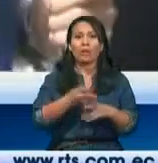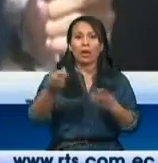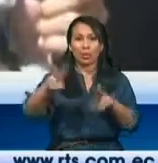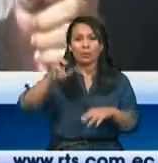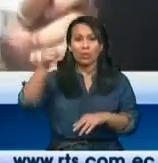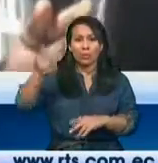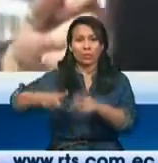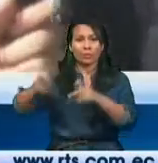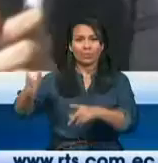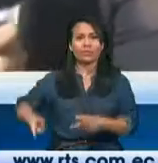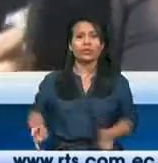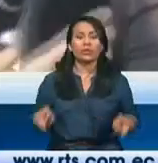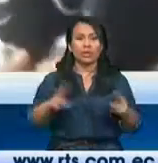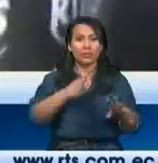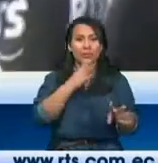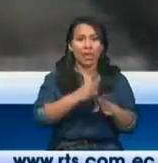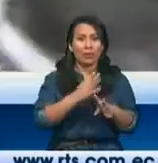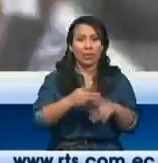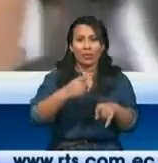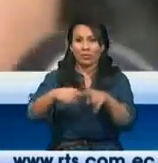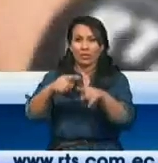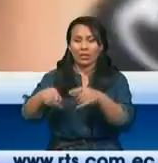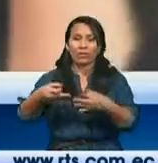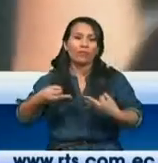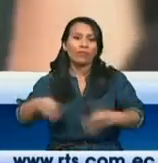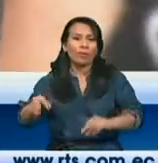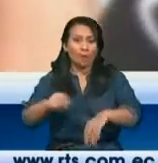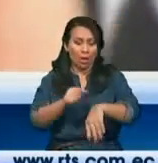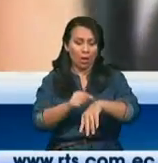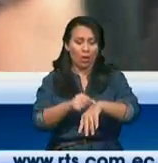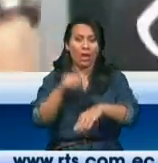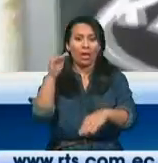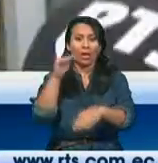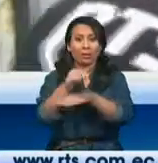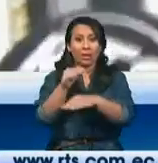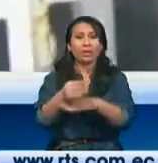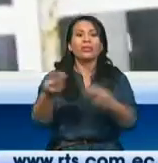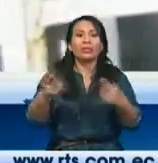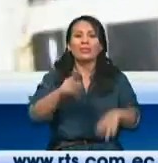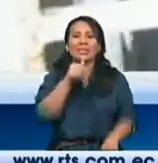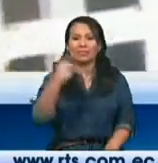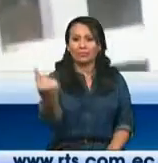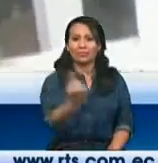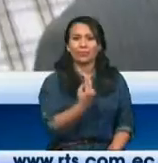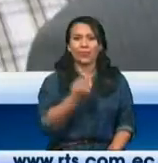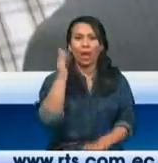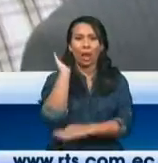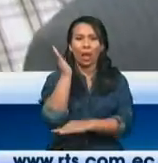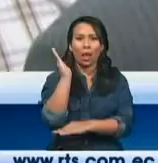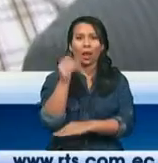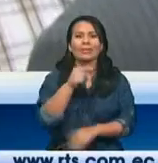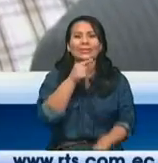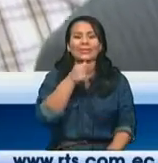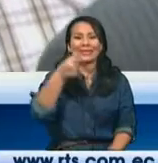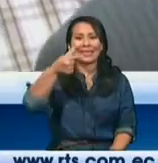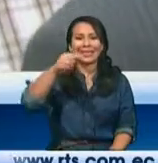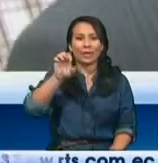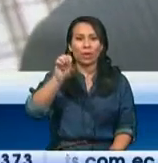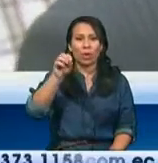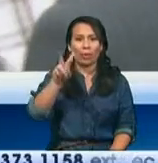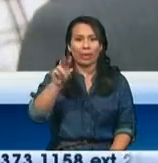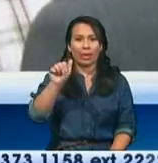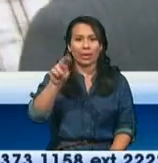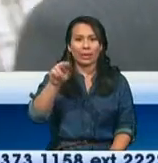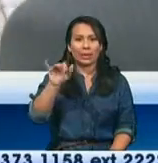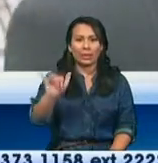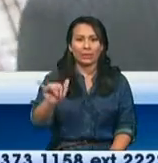la fiscalía y la parte acusatoria. En horas de la tarde se tenía previsto que declare Giovanni L. El doctor Palacios, abogado